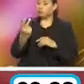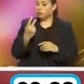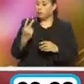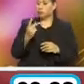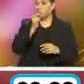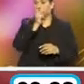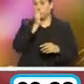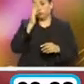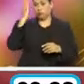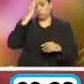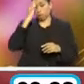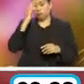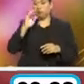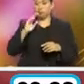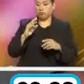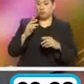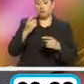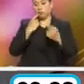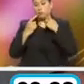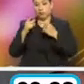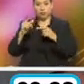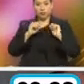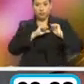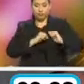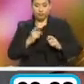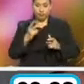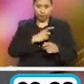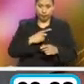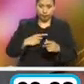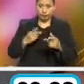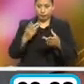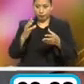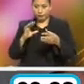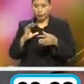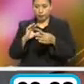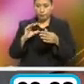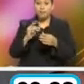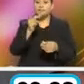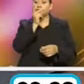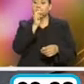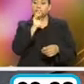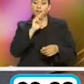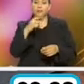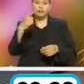¿no? Un acercamiento que debe existir, que lo hemos platicado incluso muchas veces, Olga, aquí, los padres